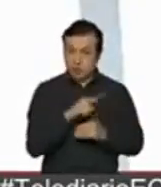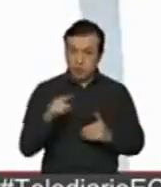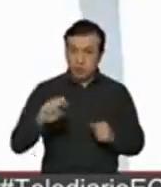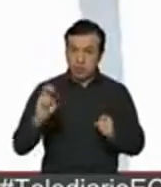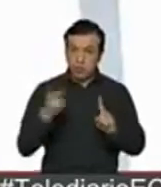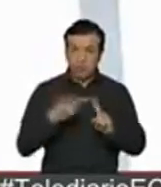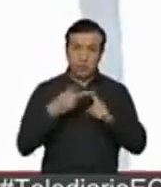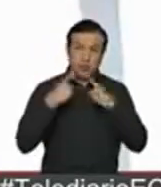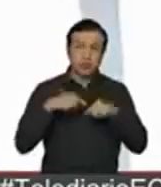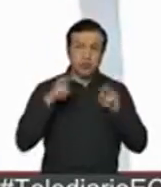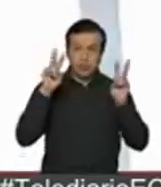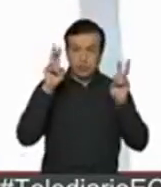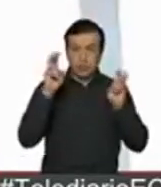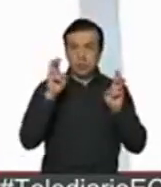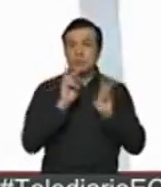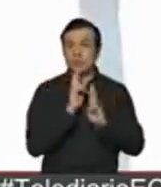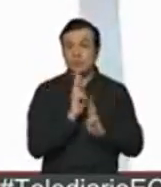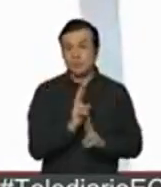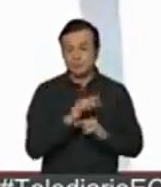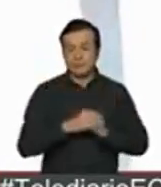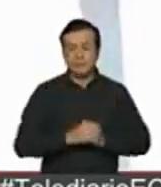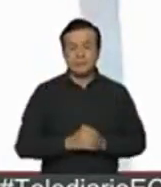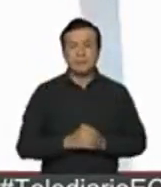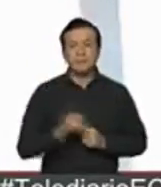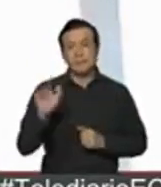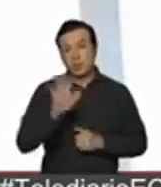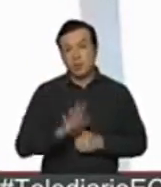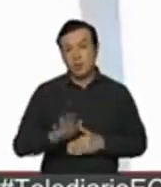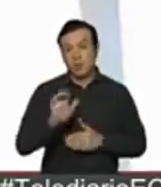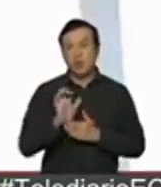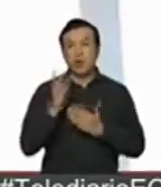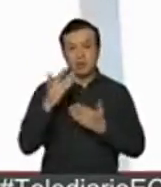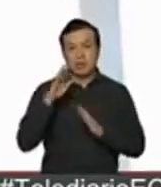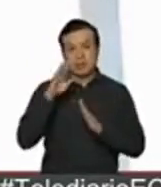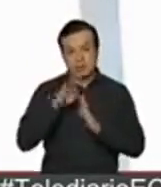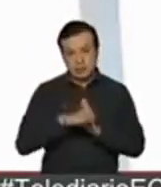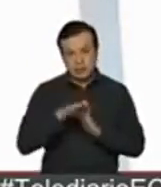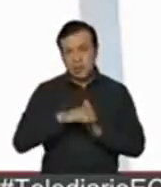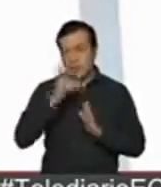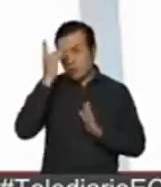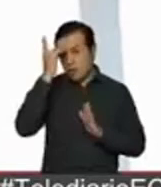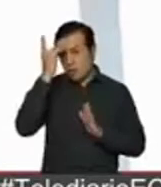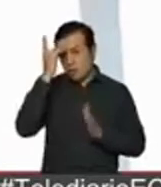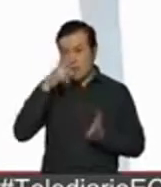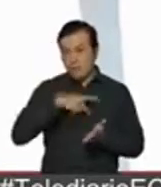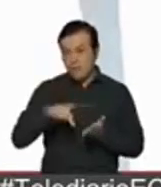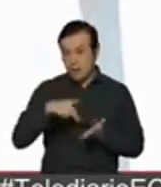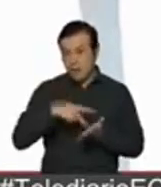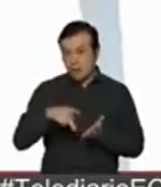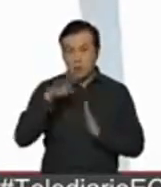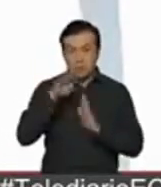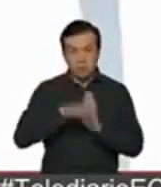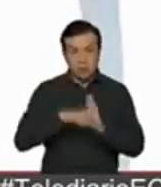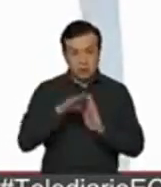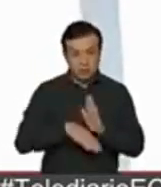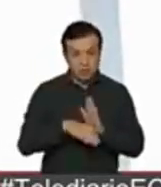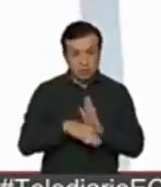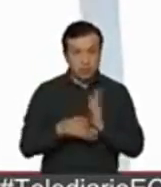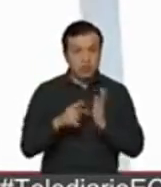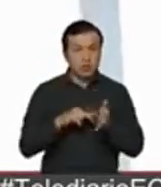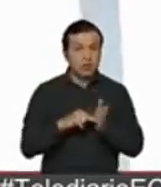comentario, ya más relacionado con su pregunta. Que el Ecuador haya conseguido un alivio en los pagos del servicio de los bonos soberanos